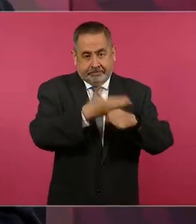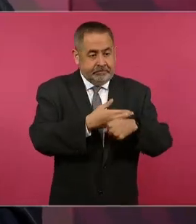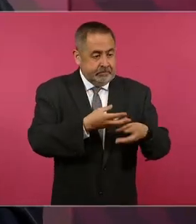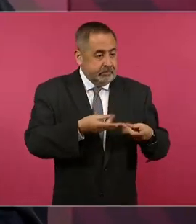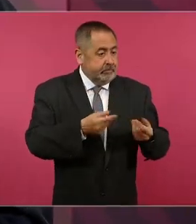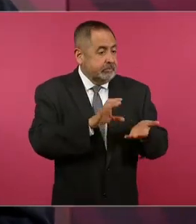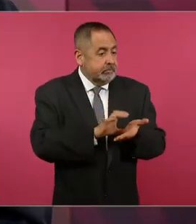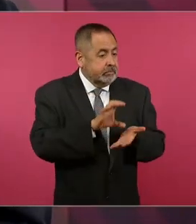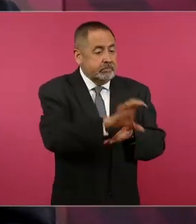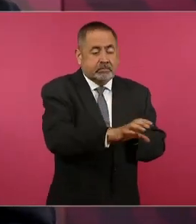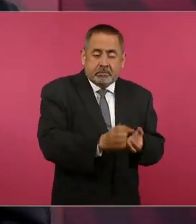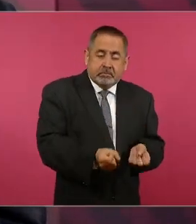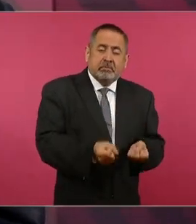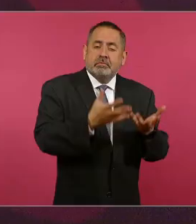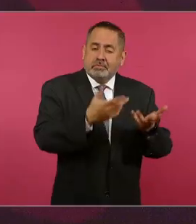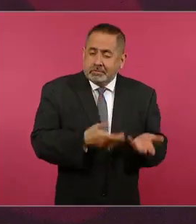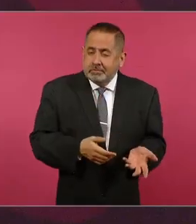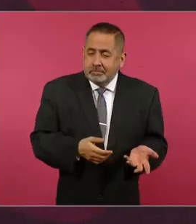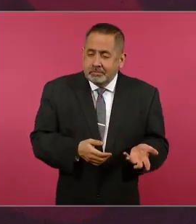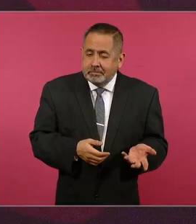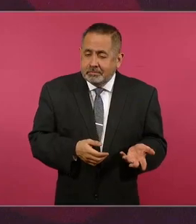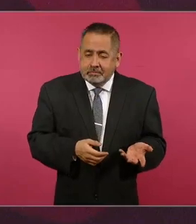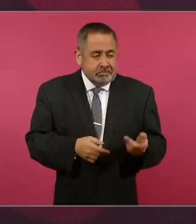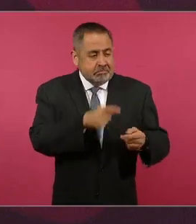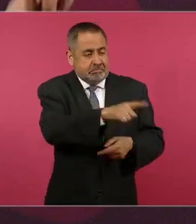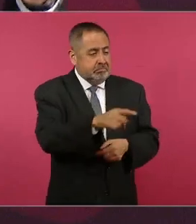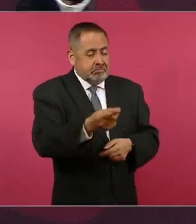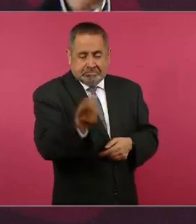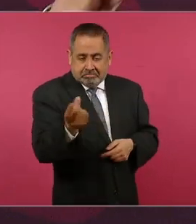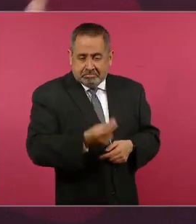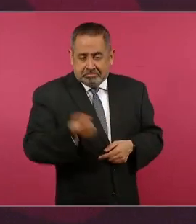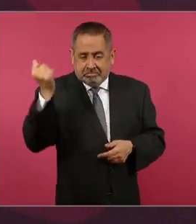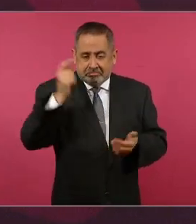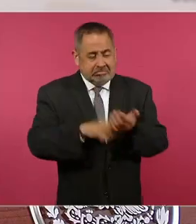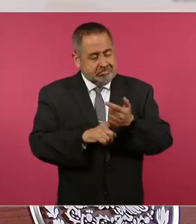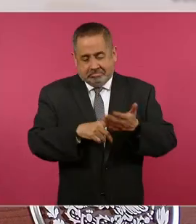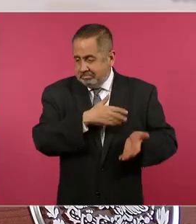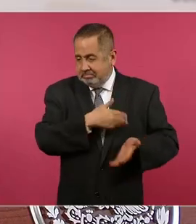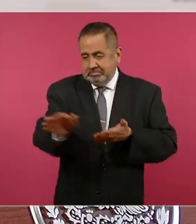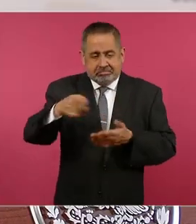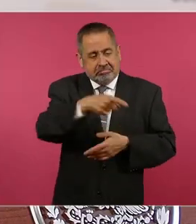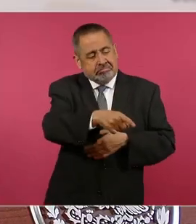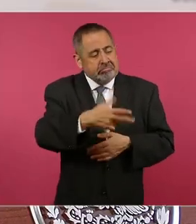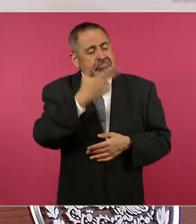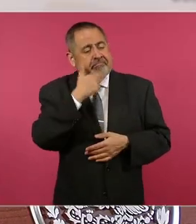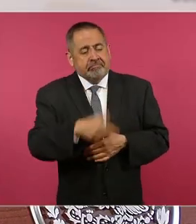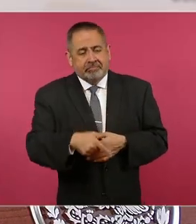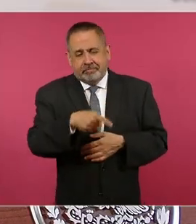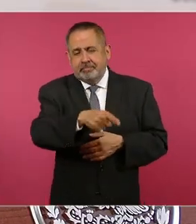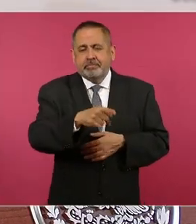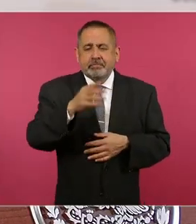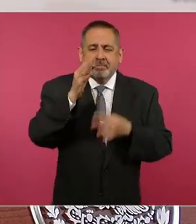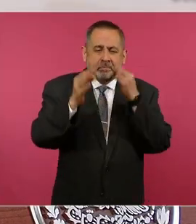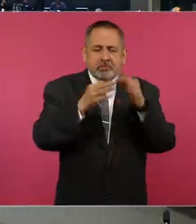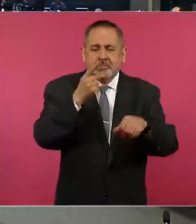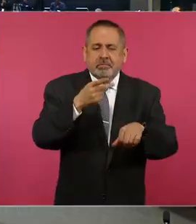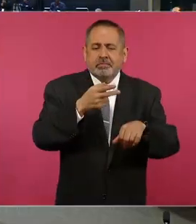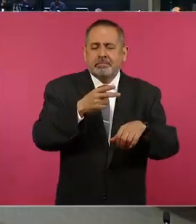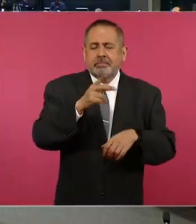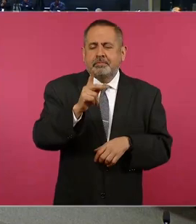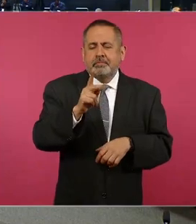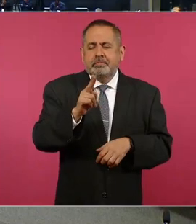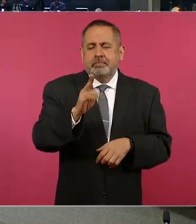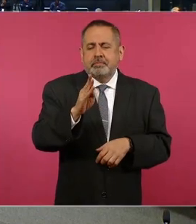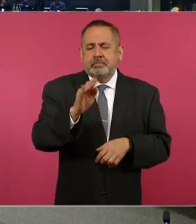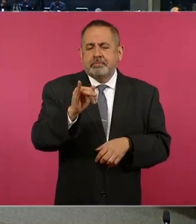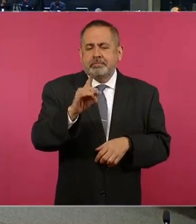particular ya los hubiesen corrido a los gerentes de esas empresas si hubiesen perdido tanto dinero